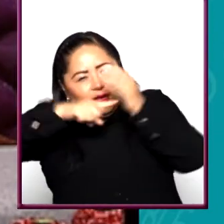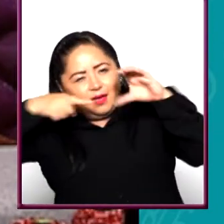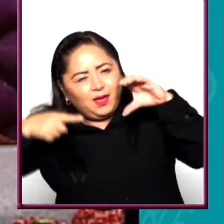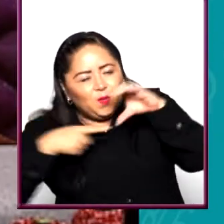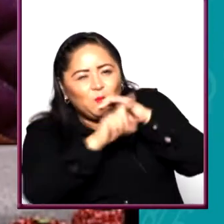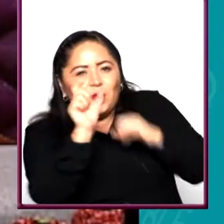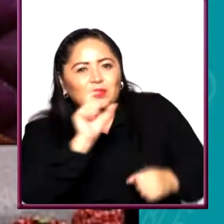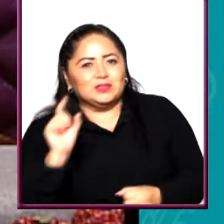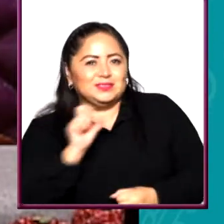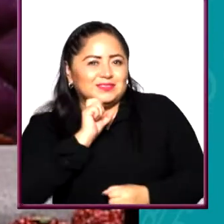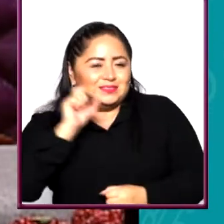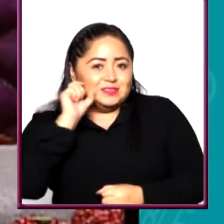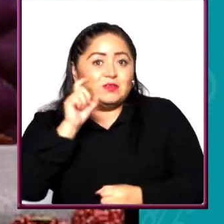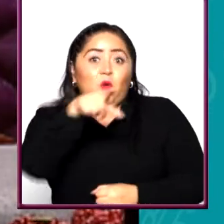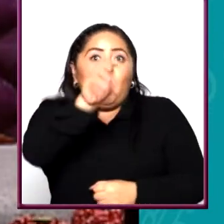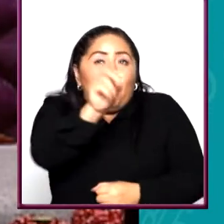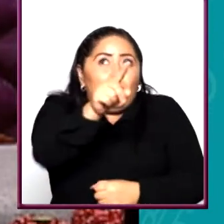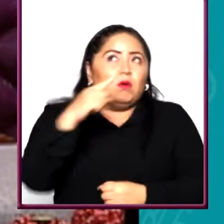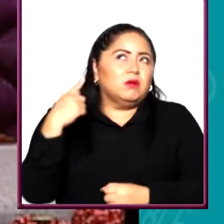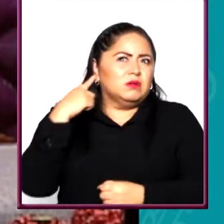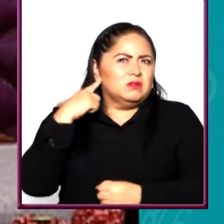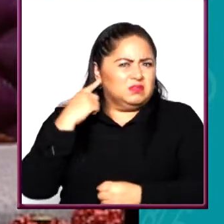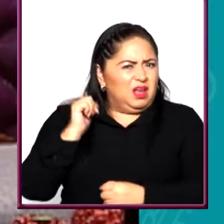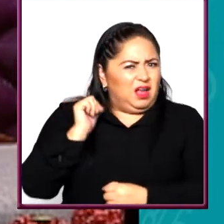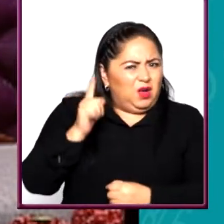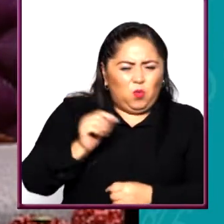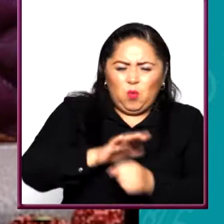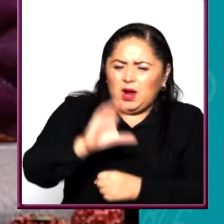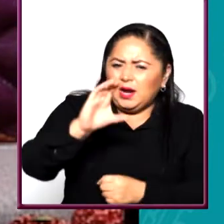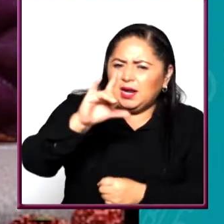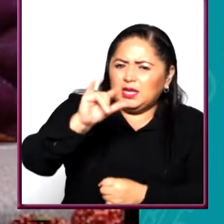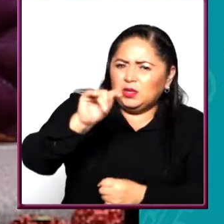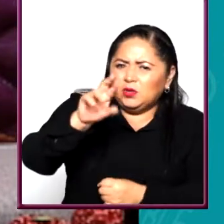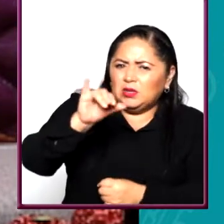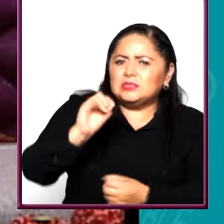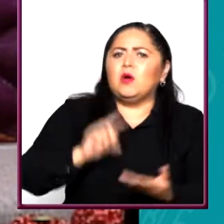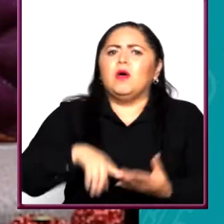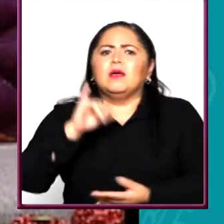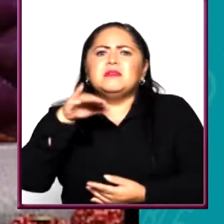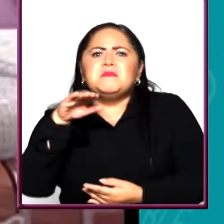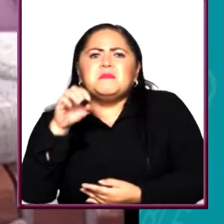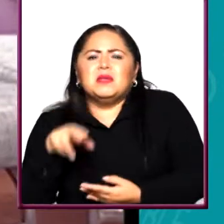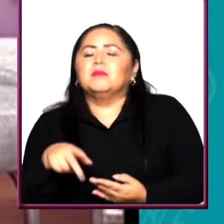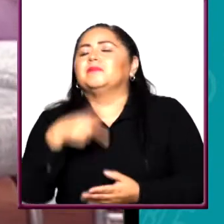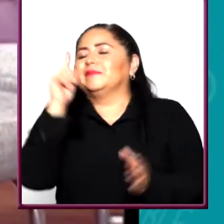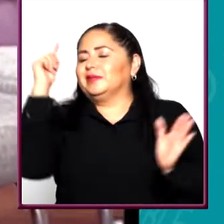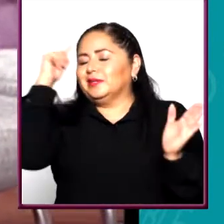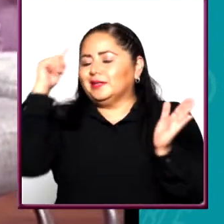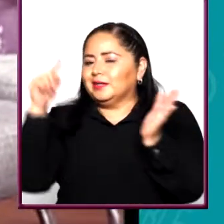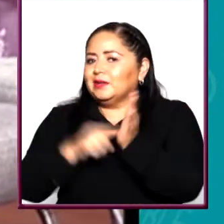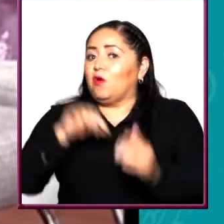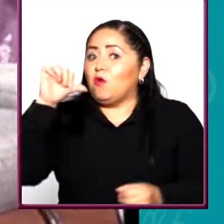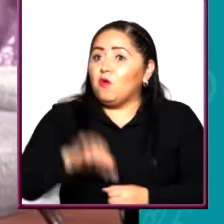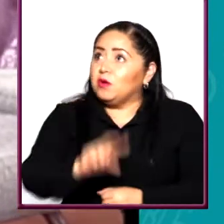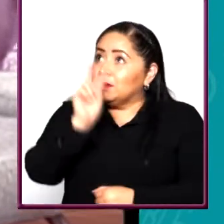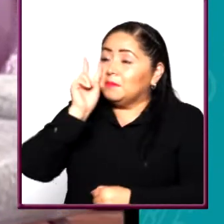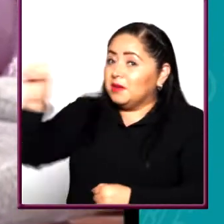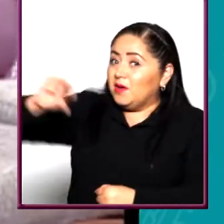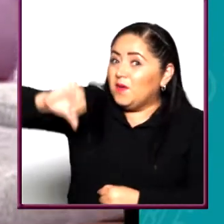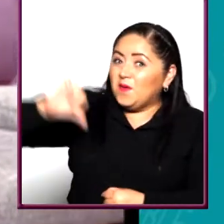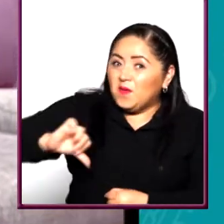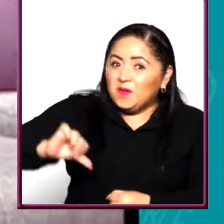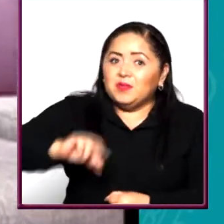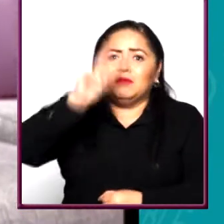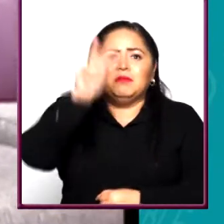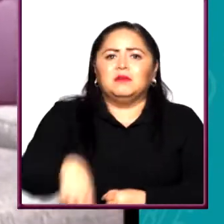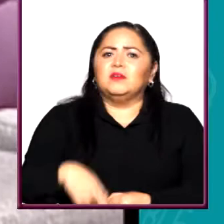ejemplo. Obviamente has oído hablar sobre él. ¿Y qué me dices del himen? Créeme que lo que verás hoy